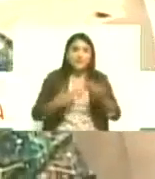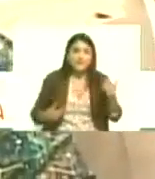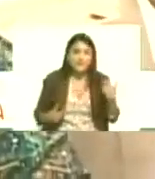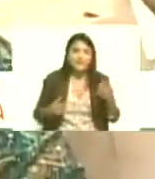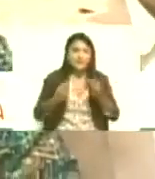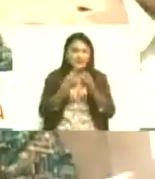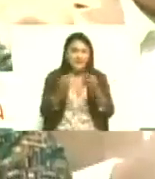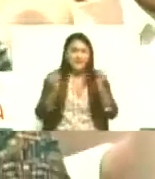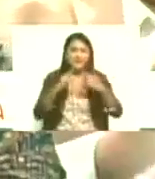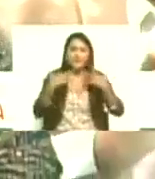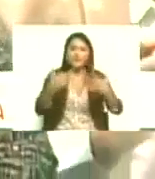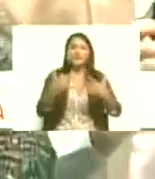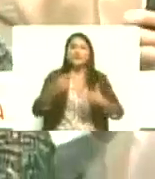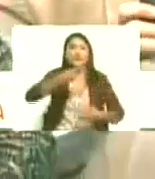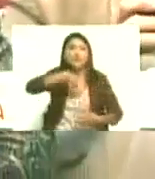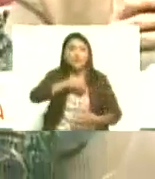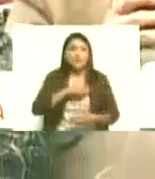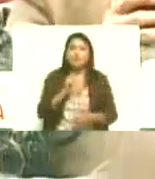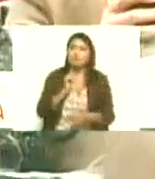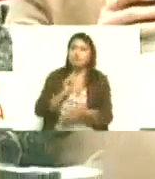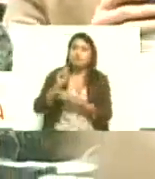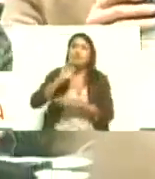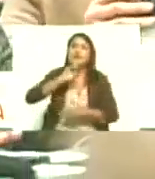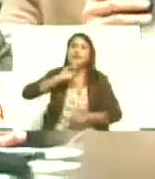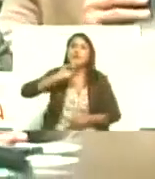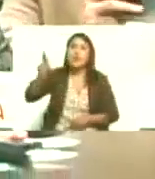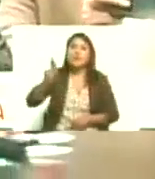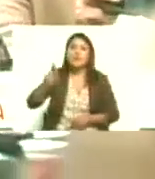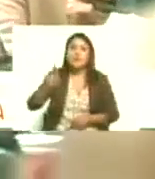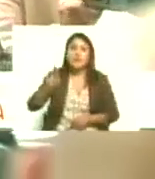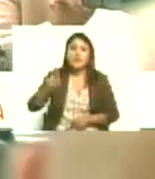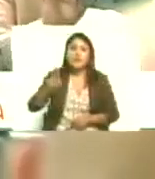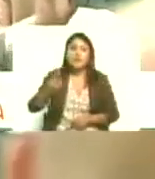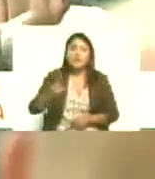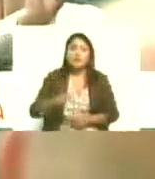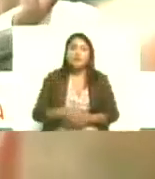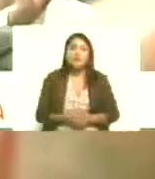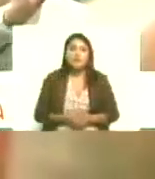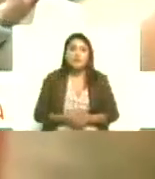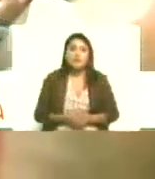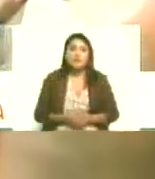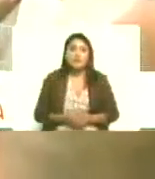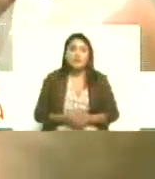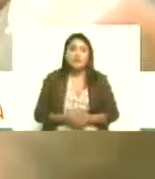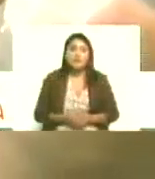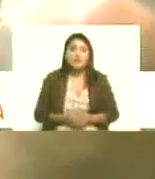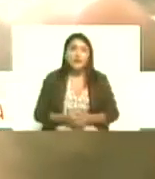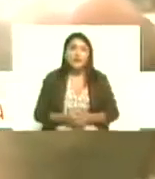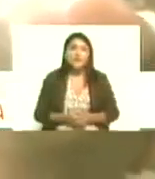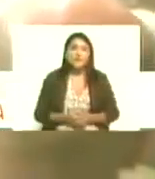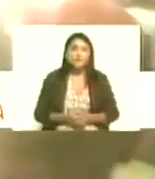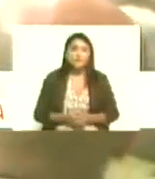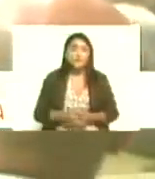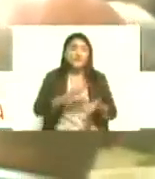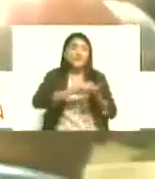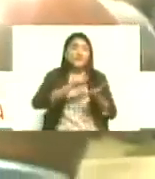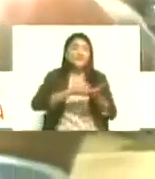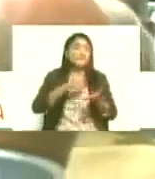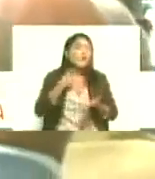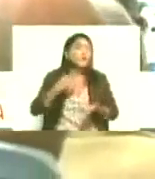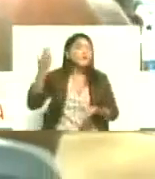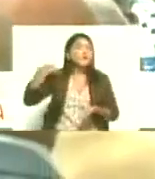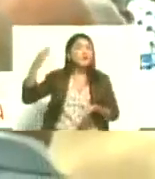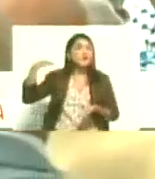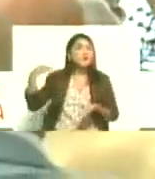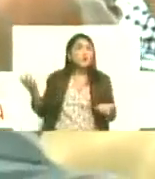todos nosotros decimos, esto pudo ser escrito en aquel momento,